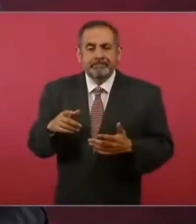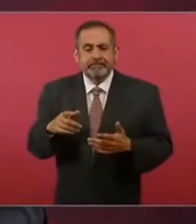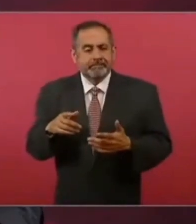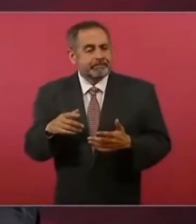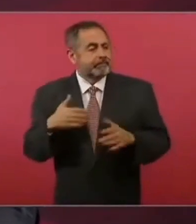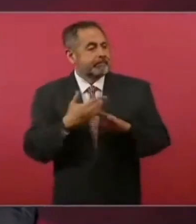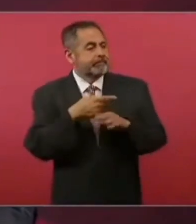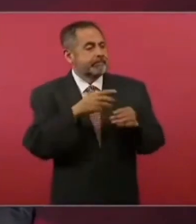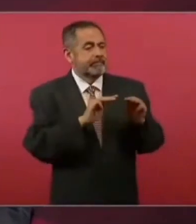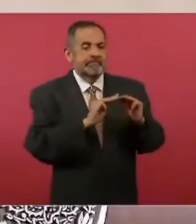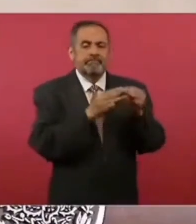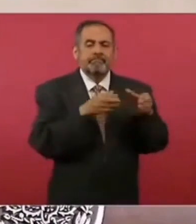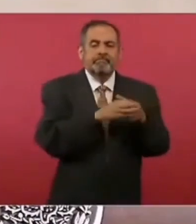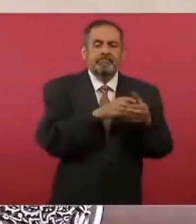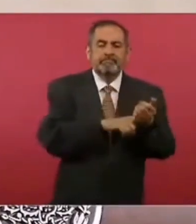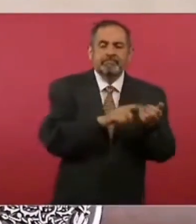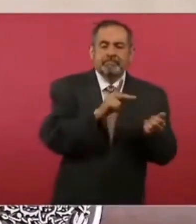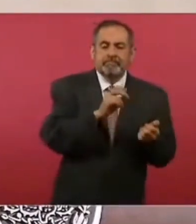los de la mafia del poder,